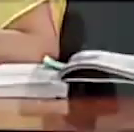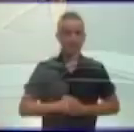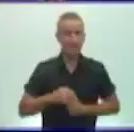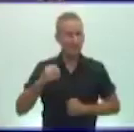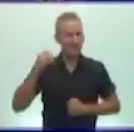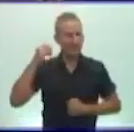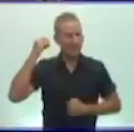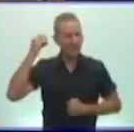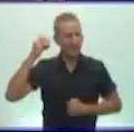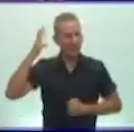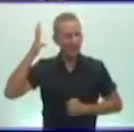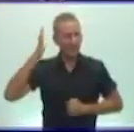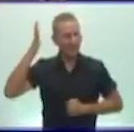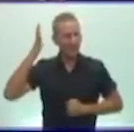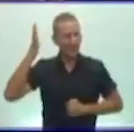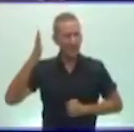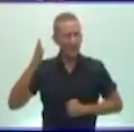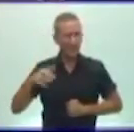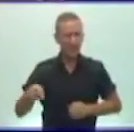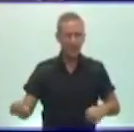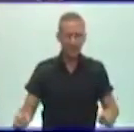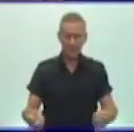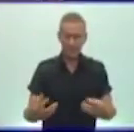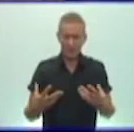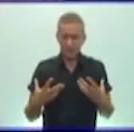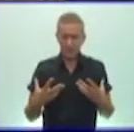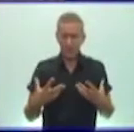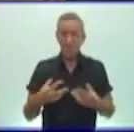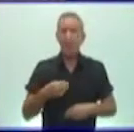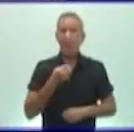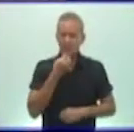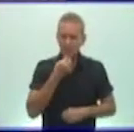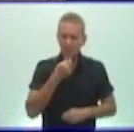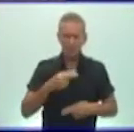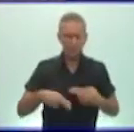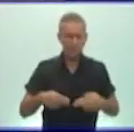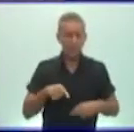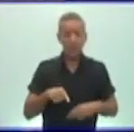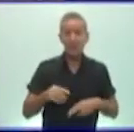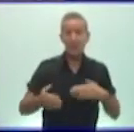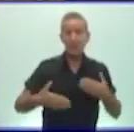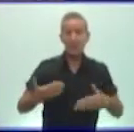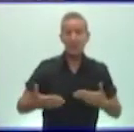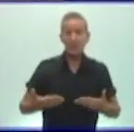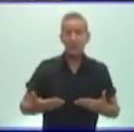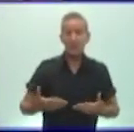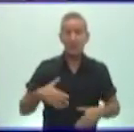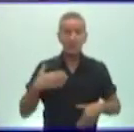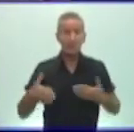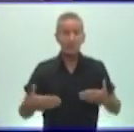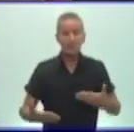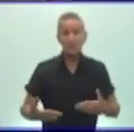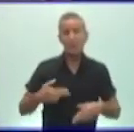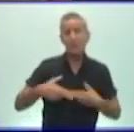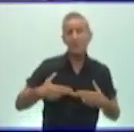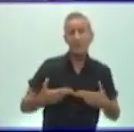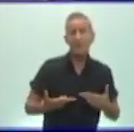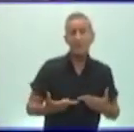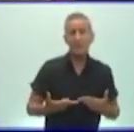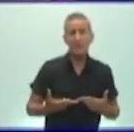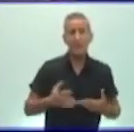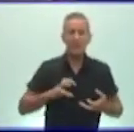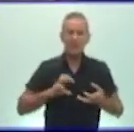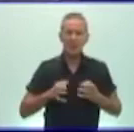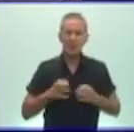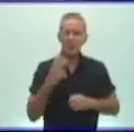Imagino ya hayan encontrado estas, hayan podido realizar esta actividad. Les reitero que son actividades para realizar de forma